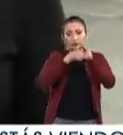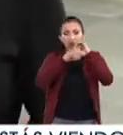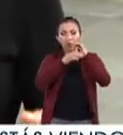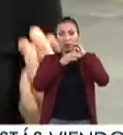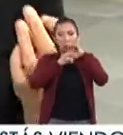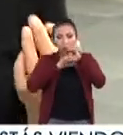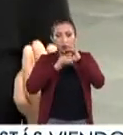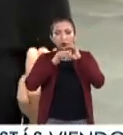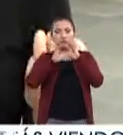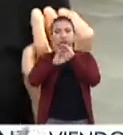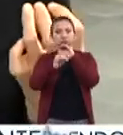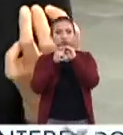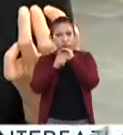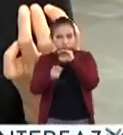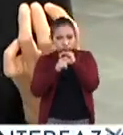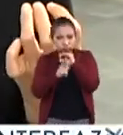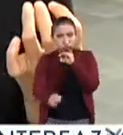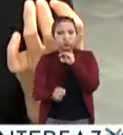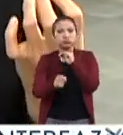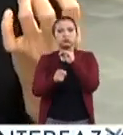un trompetista,